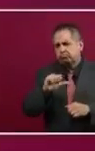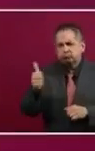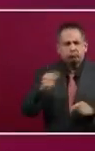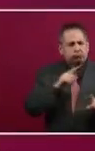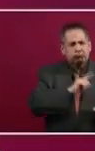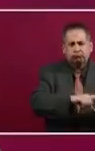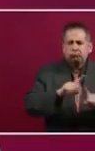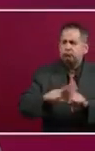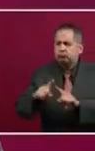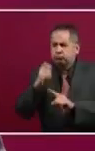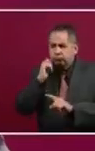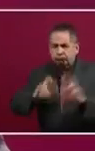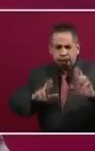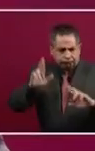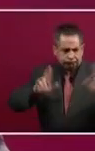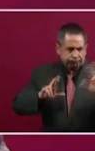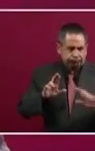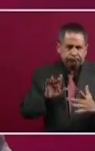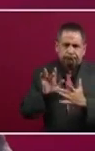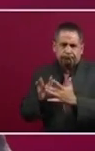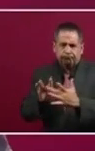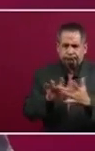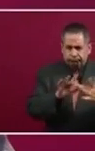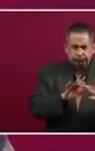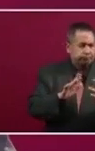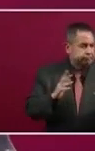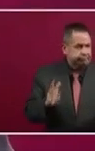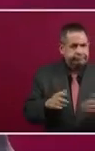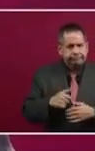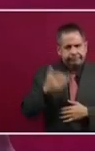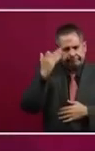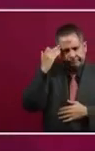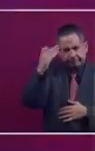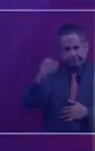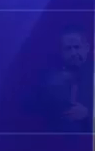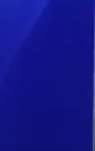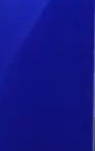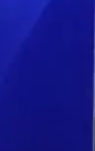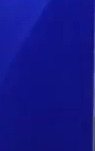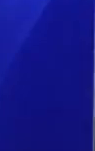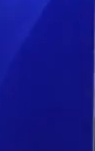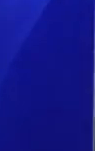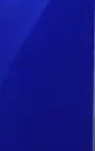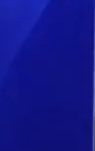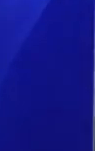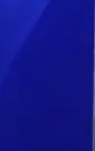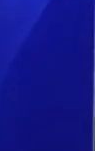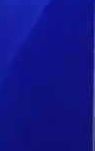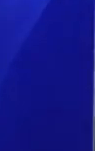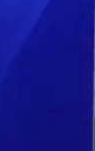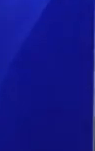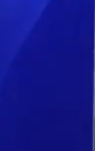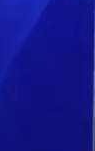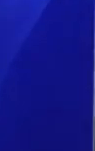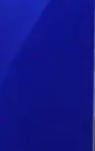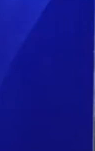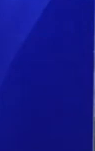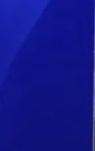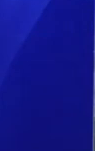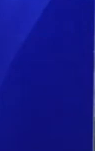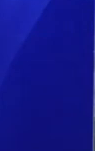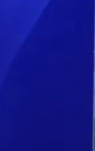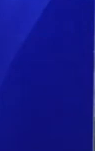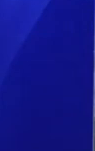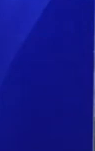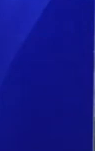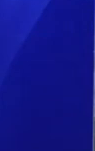teniendo ya una diversificación importante hacia otros mercados. Simón, como siempre, un gusto platicar contigo a través de Meganoticias TVC,